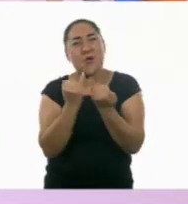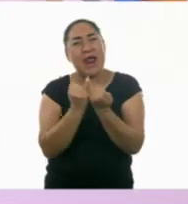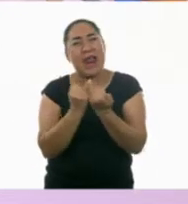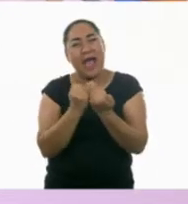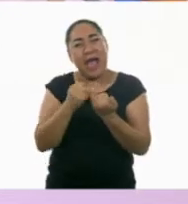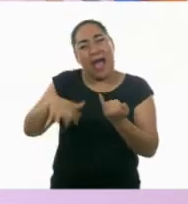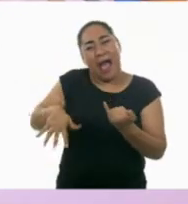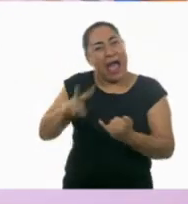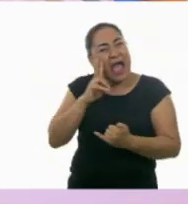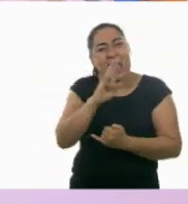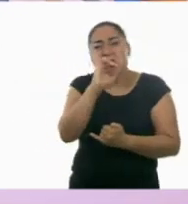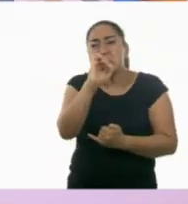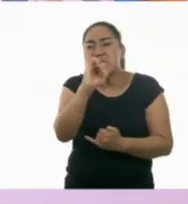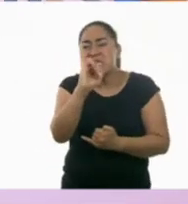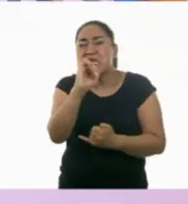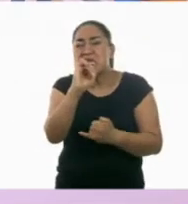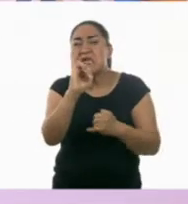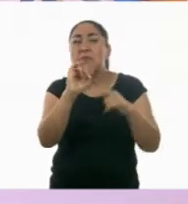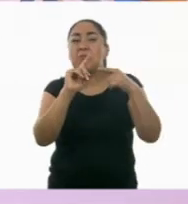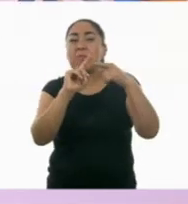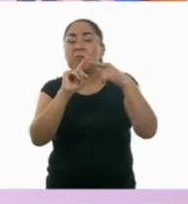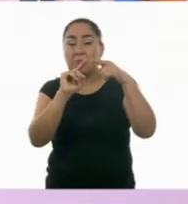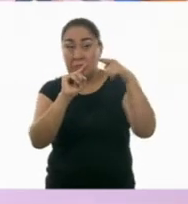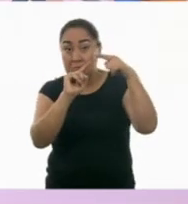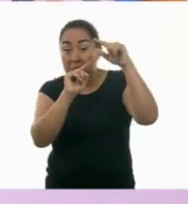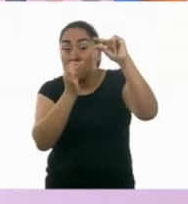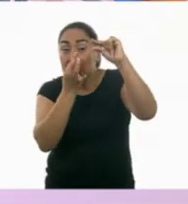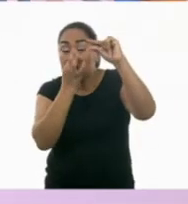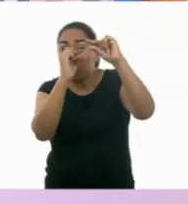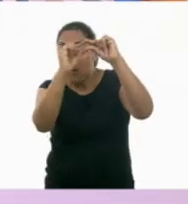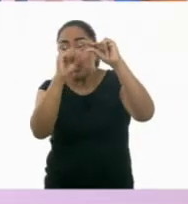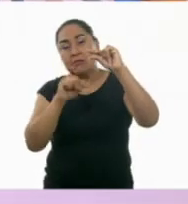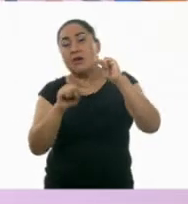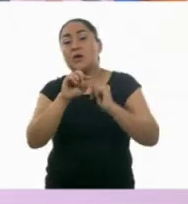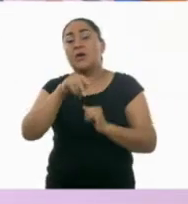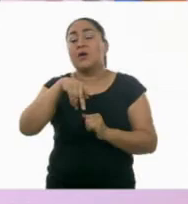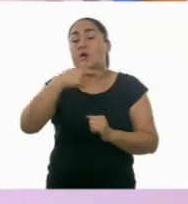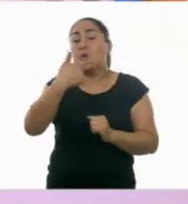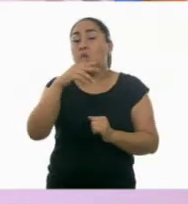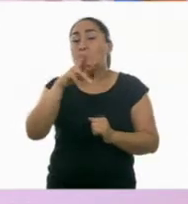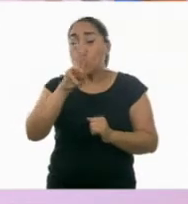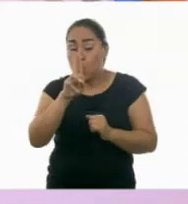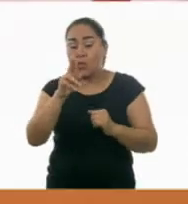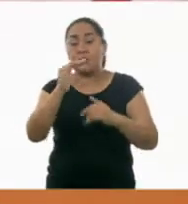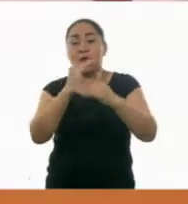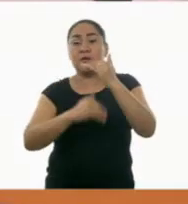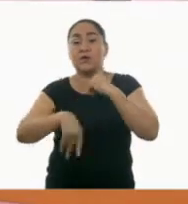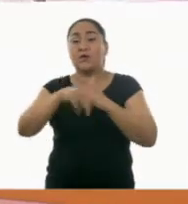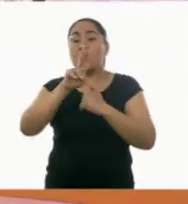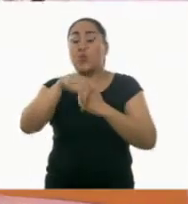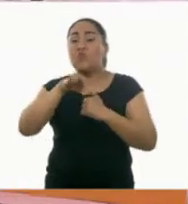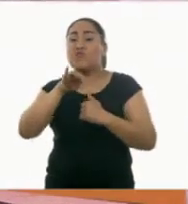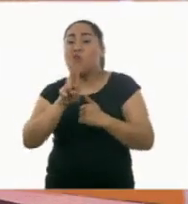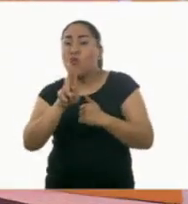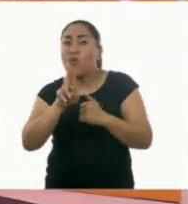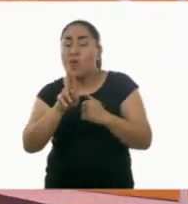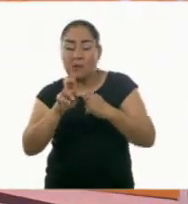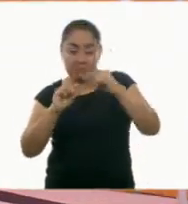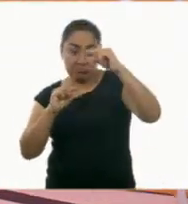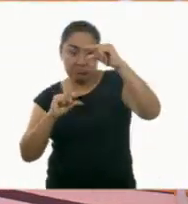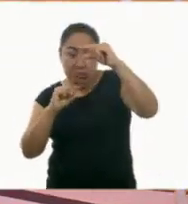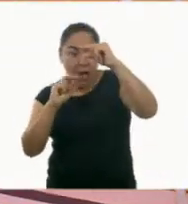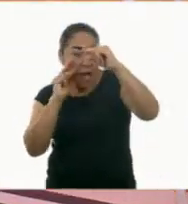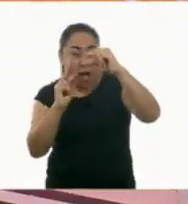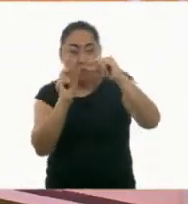Que nada más termina en U, gurú y kung fu. Y es así como entonces las palabras riman